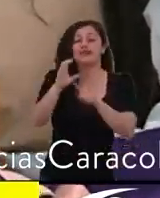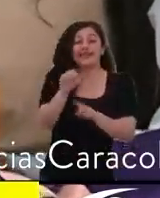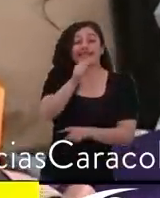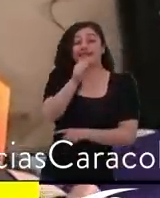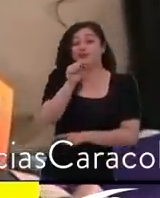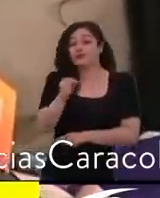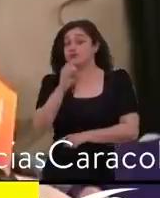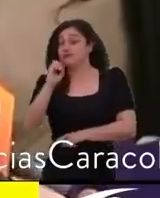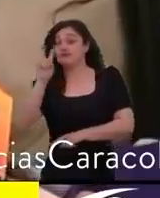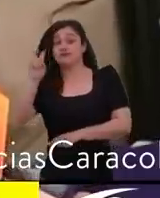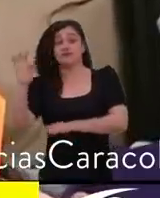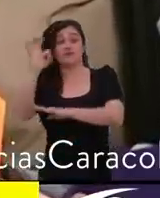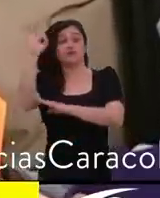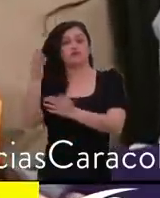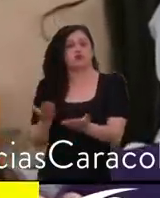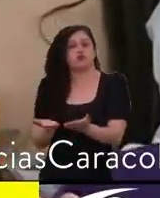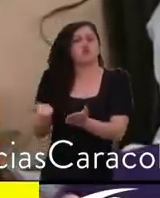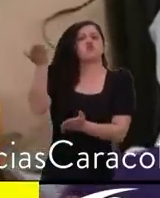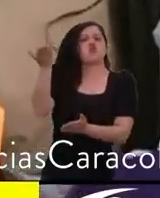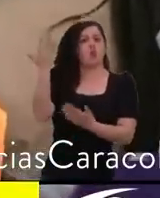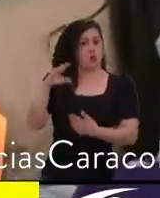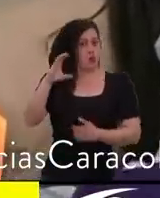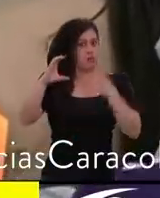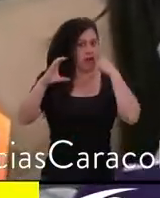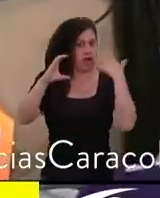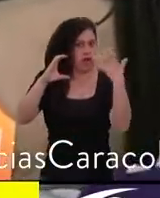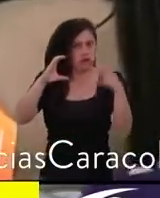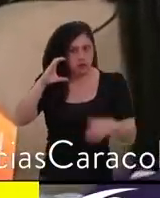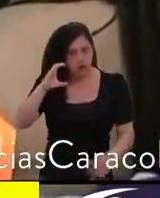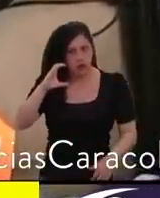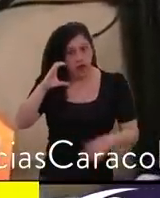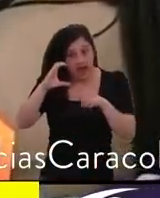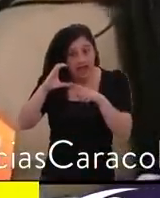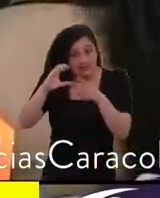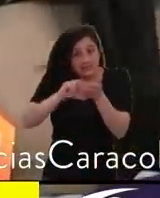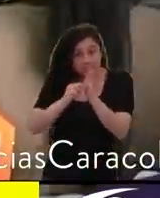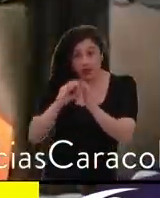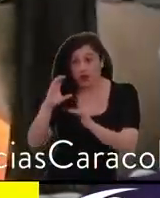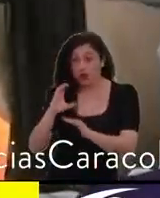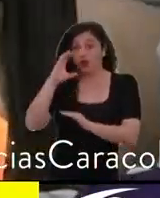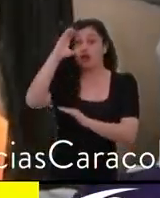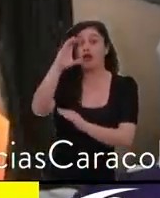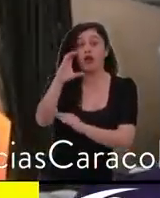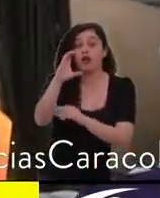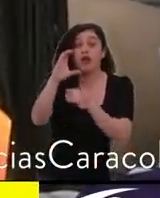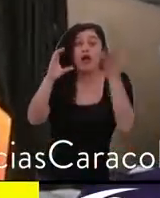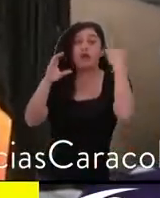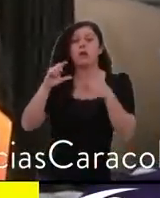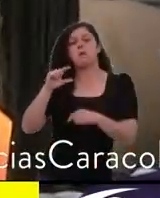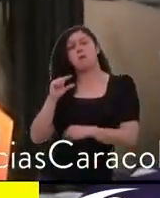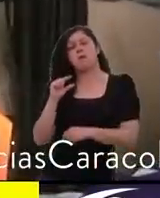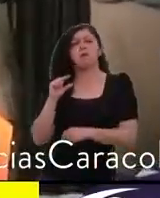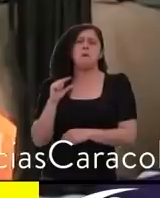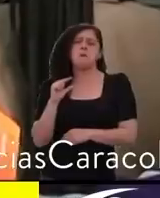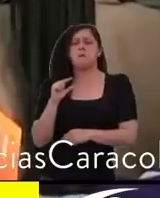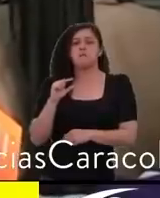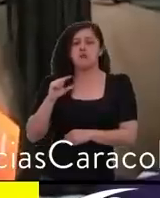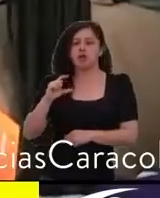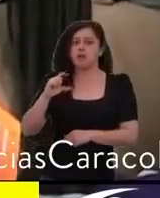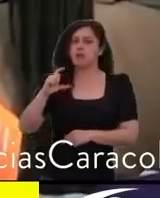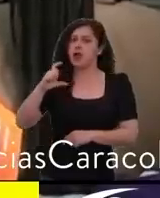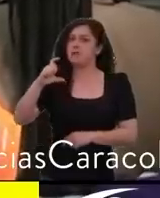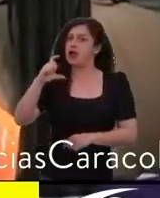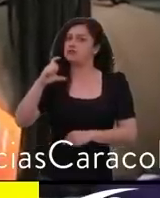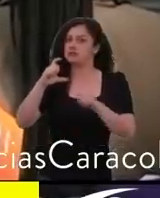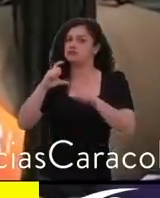10,07%. Y esto significaría que es el aumento del salario mínimo en términos reales más